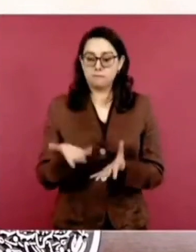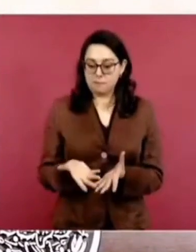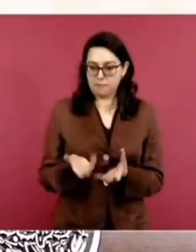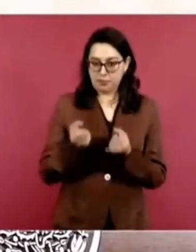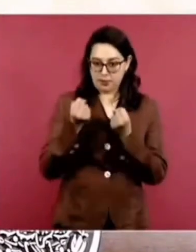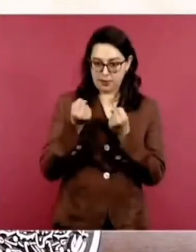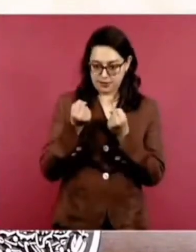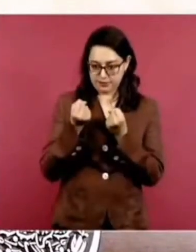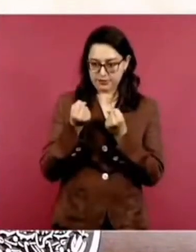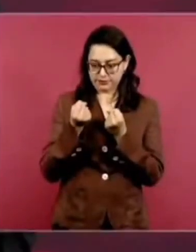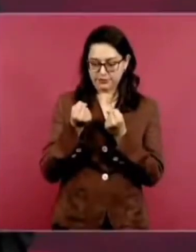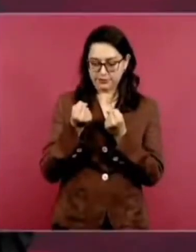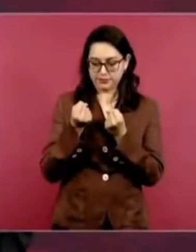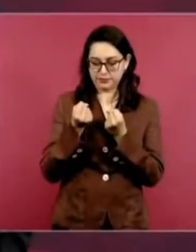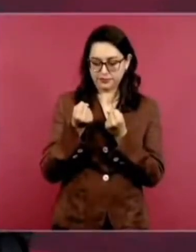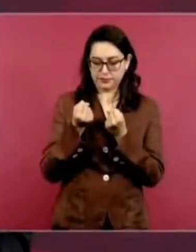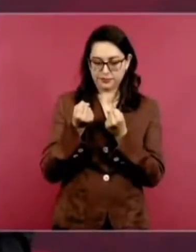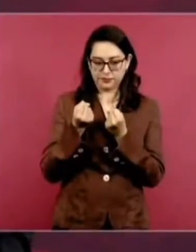van